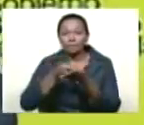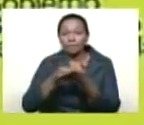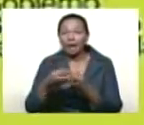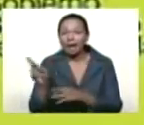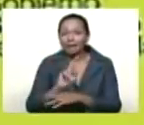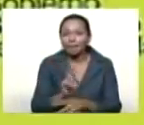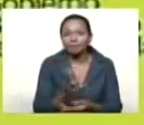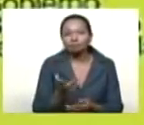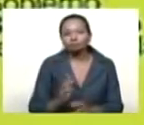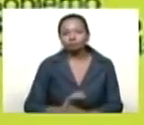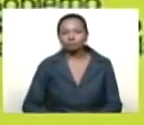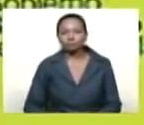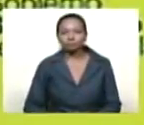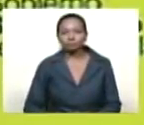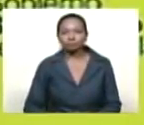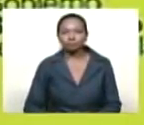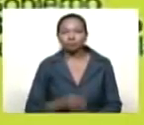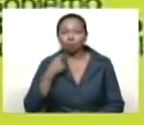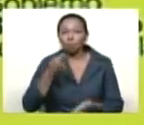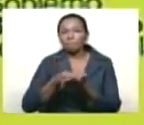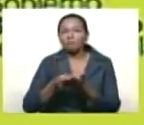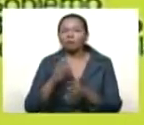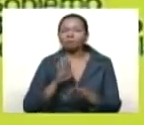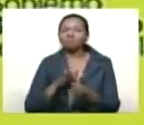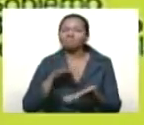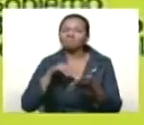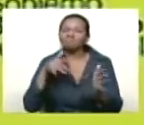rápido. Tú decías pago, ¿pago de qué?